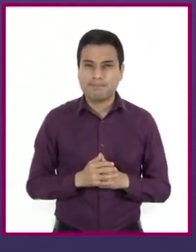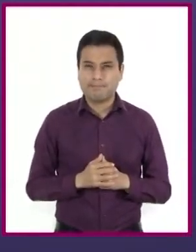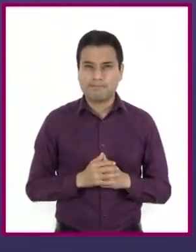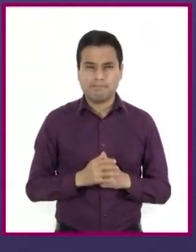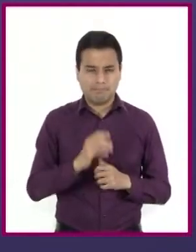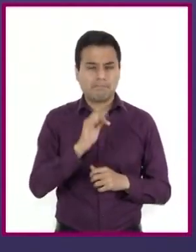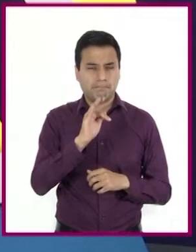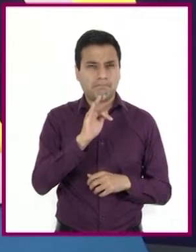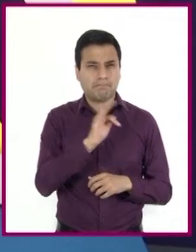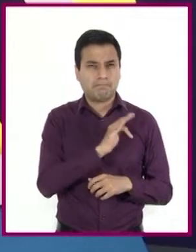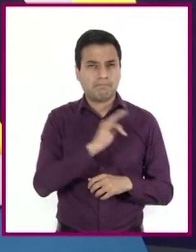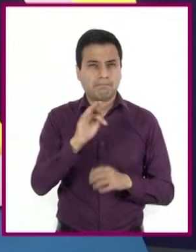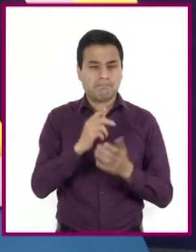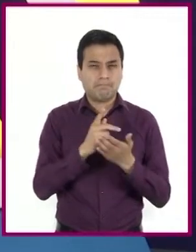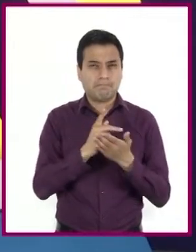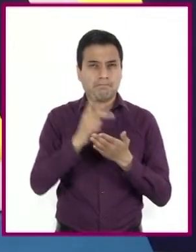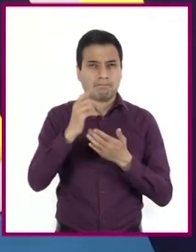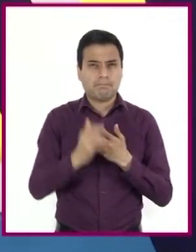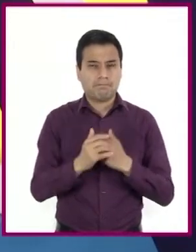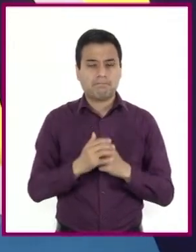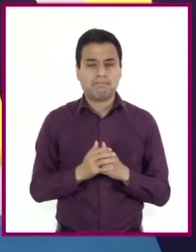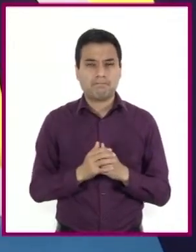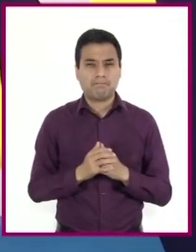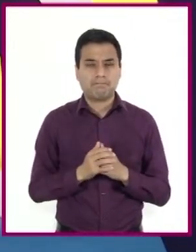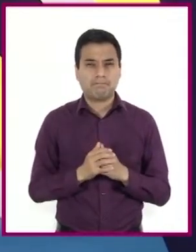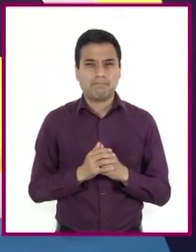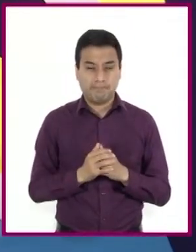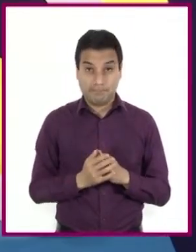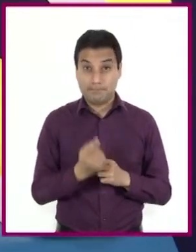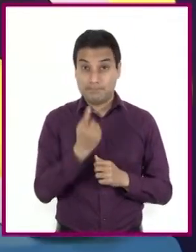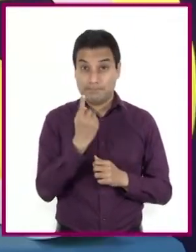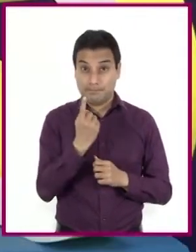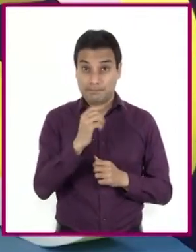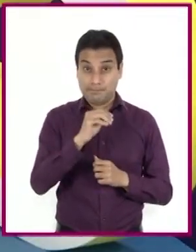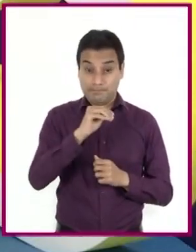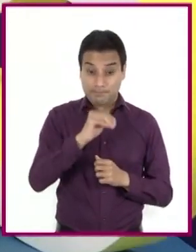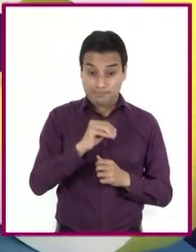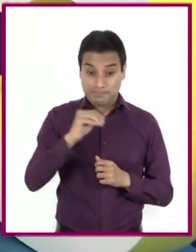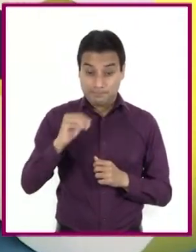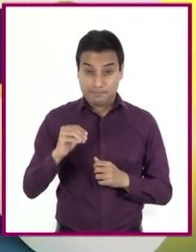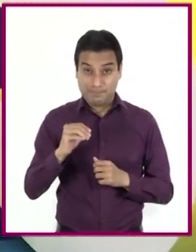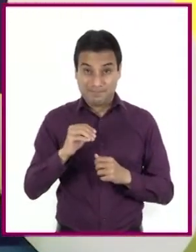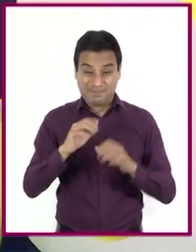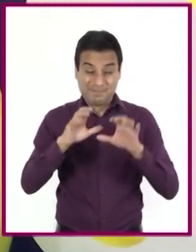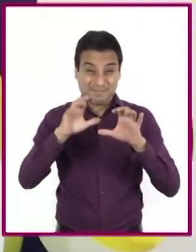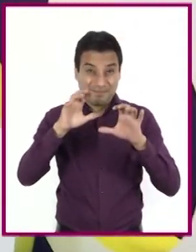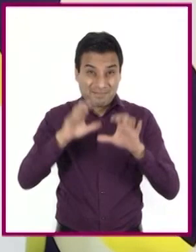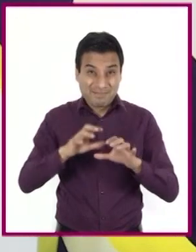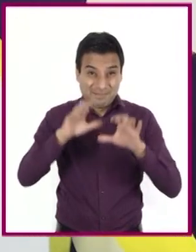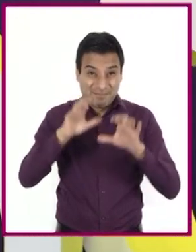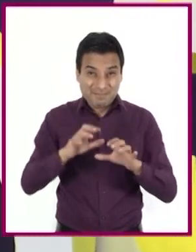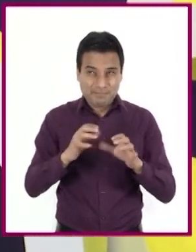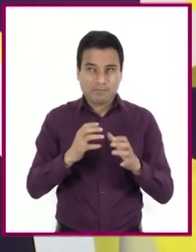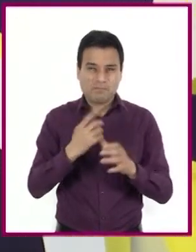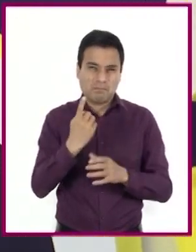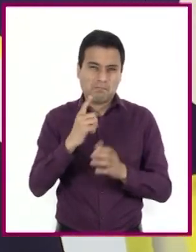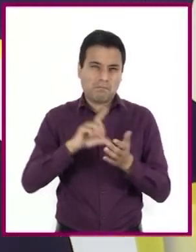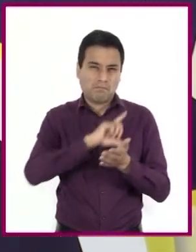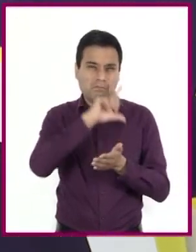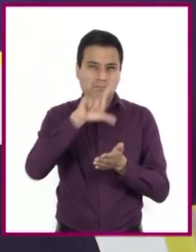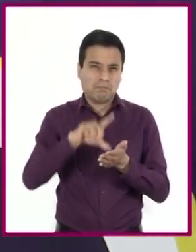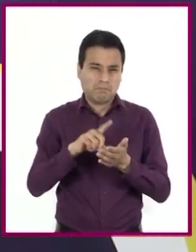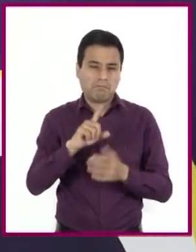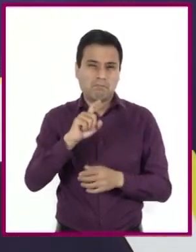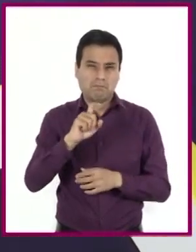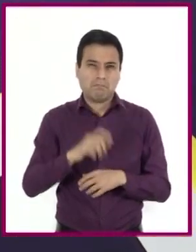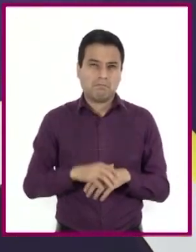para el proyecto. Se sabe que 1 milímetro de agua de lluvia equivale a 1 litro de agua por metro